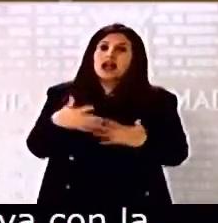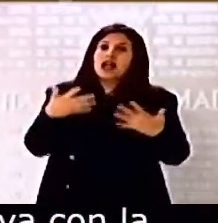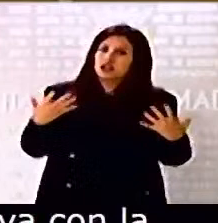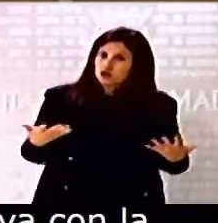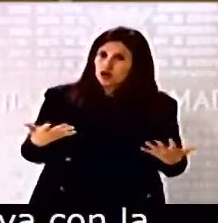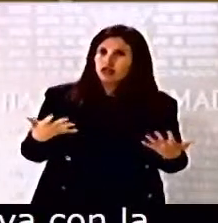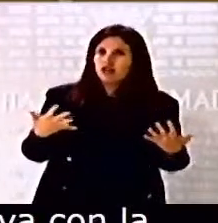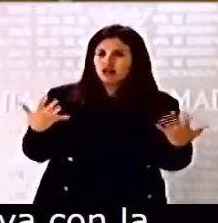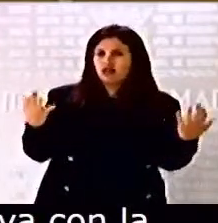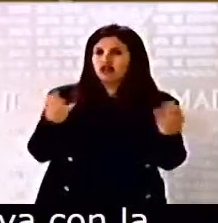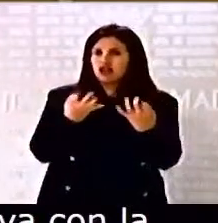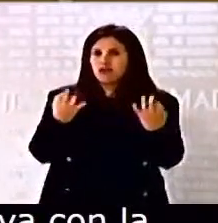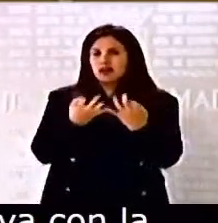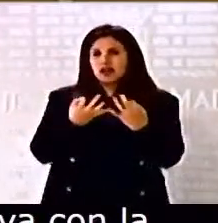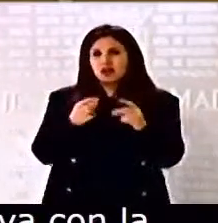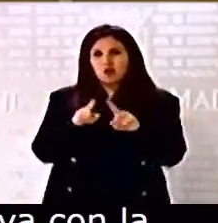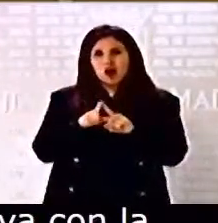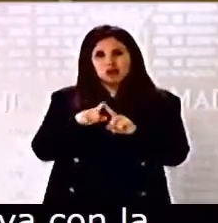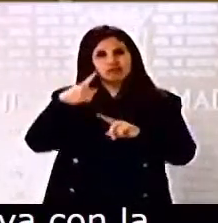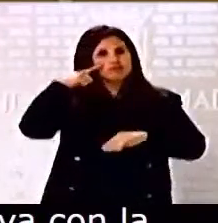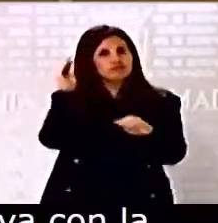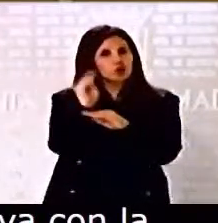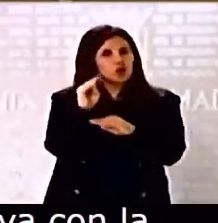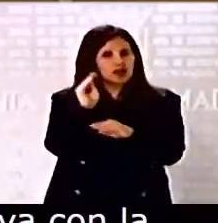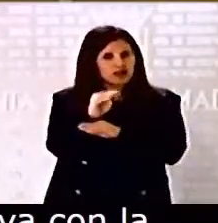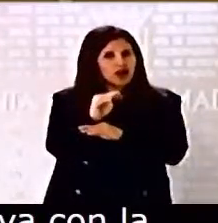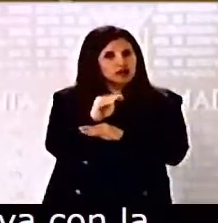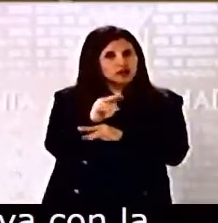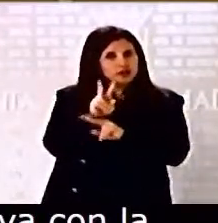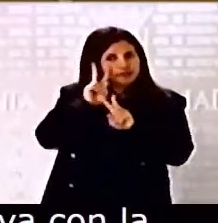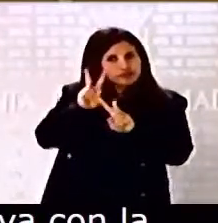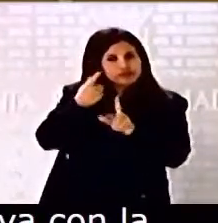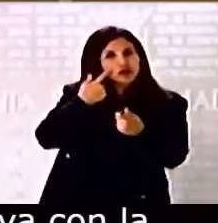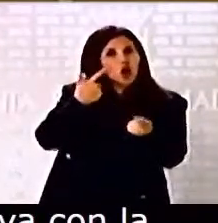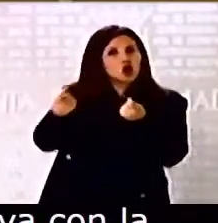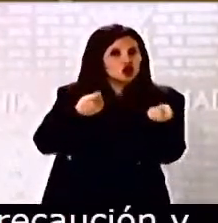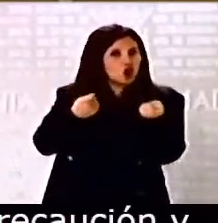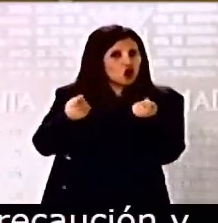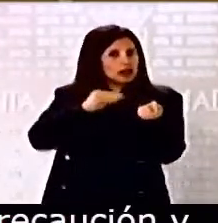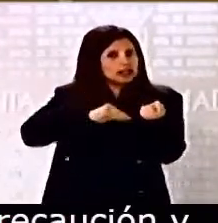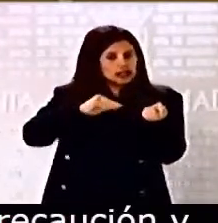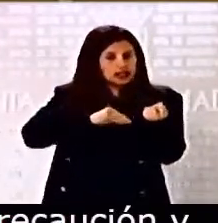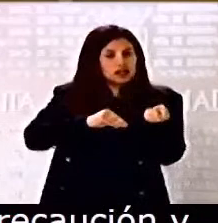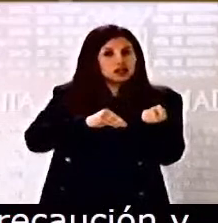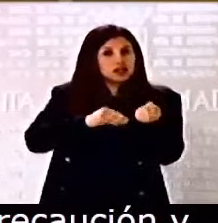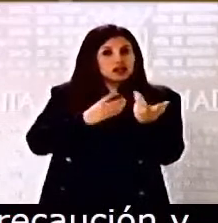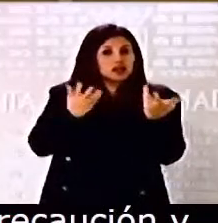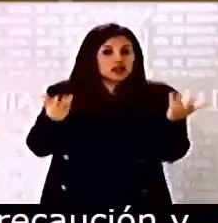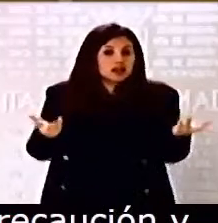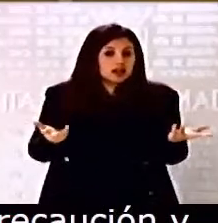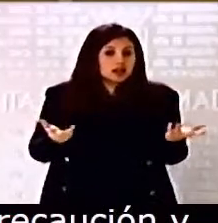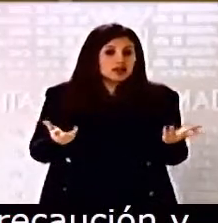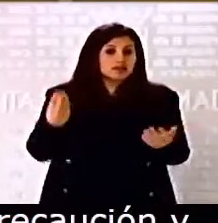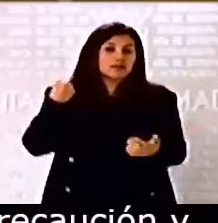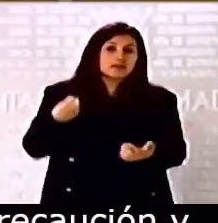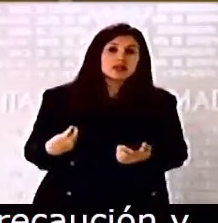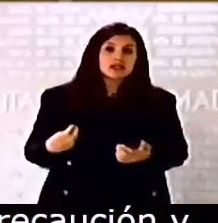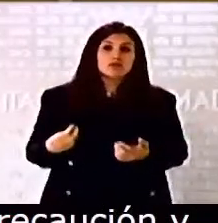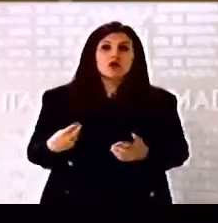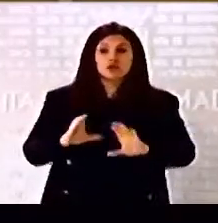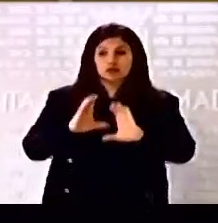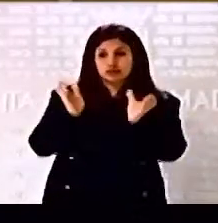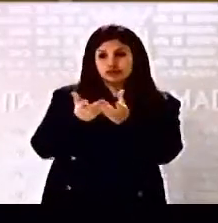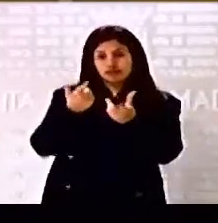tener mucha precaución y mucha expectación con respecto a esto. y el dispositivo